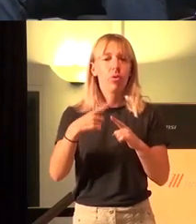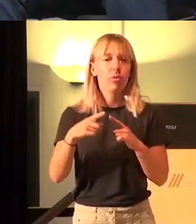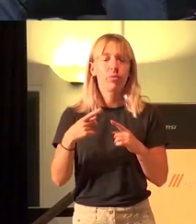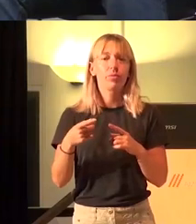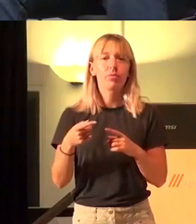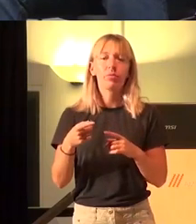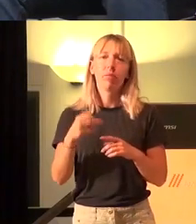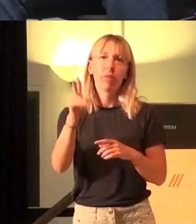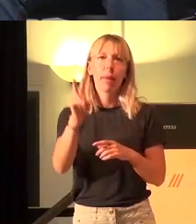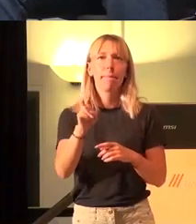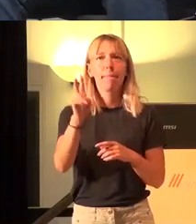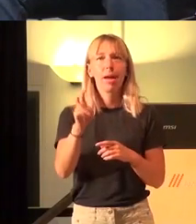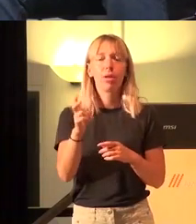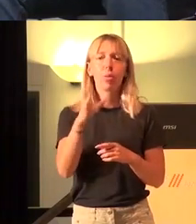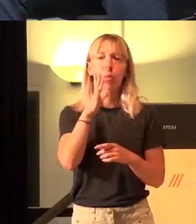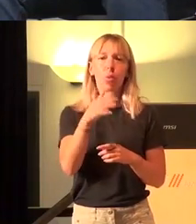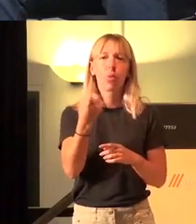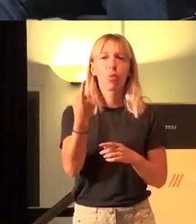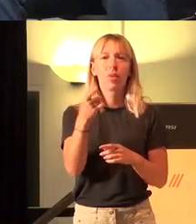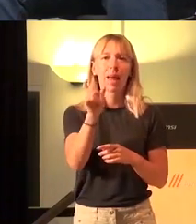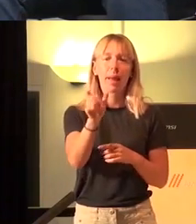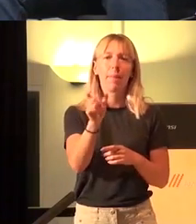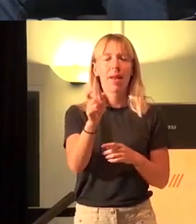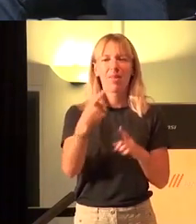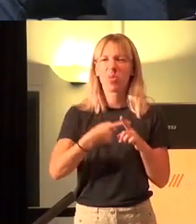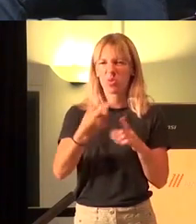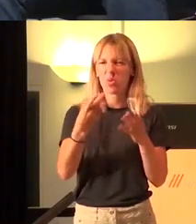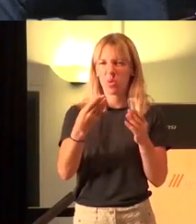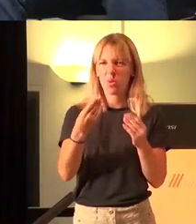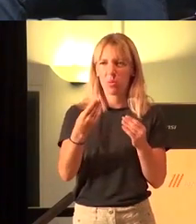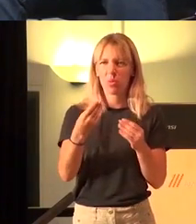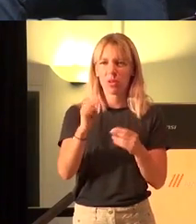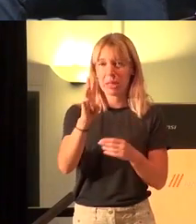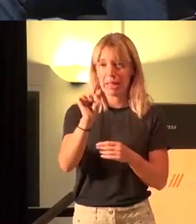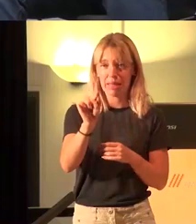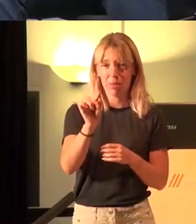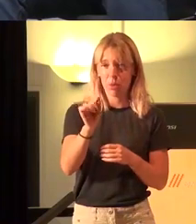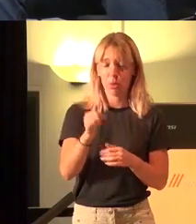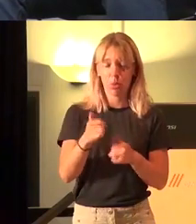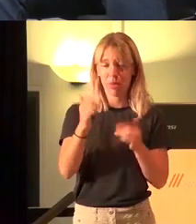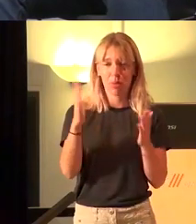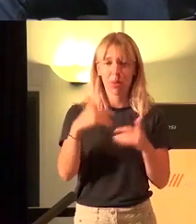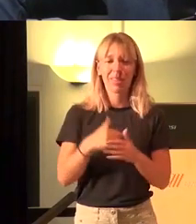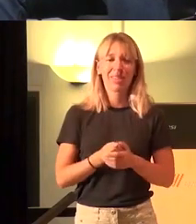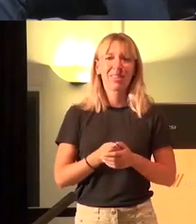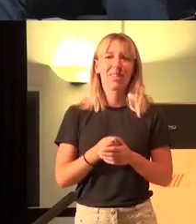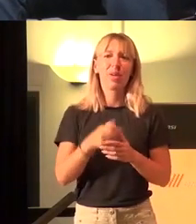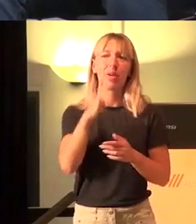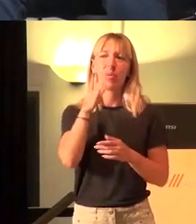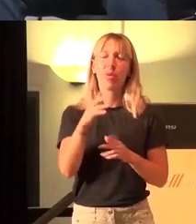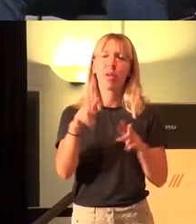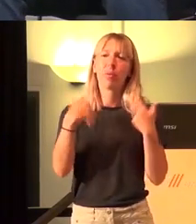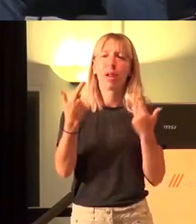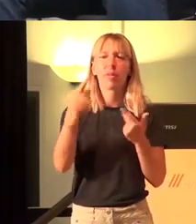sirvió para una palabra que voy a utilizar mucho en estos tres minutos, que no van a ser más pronunciados, para liberarme de